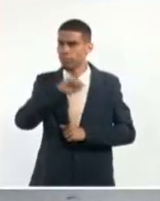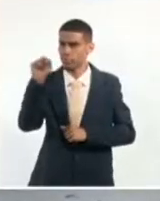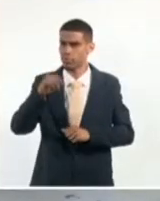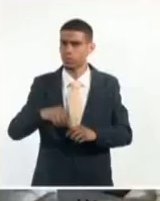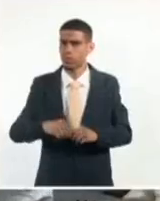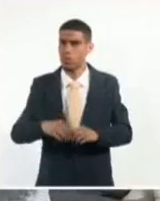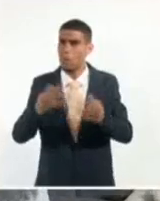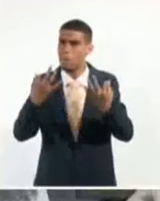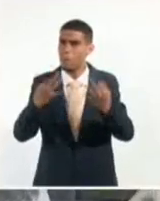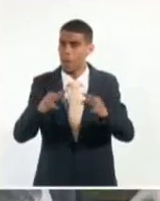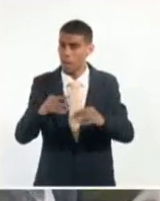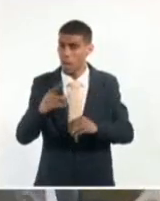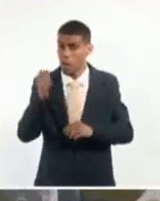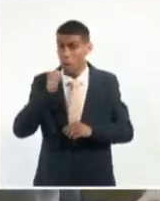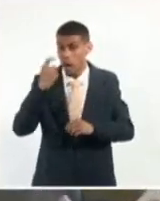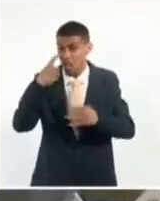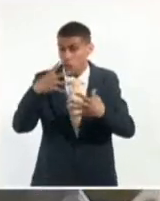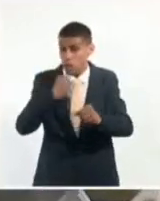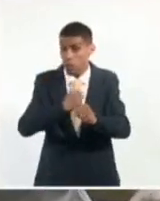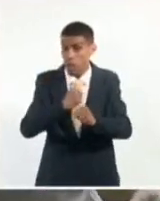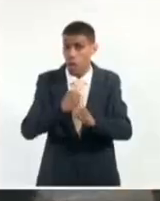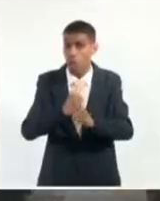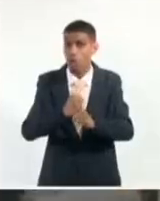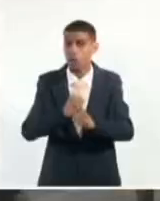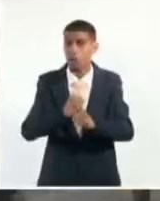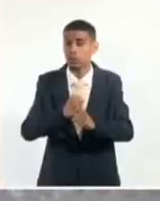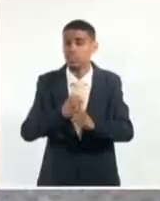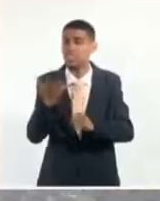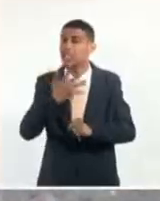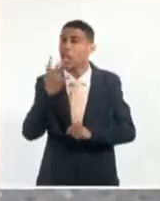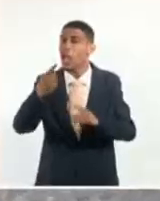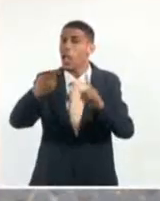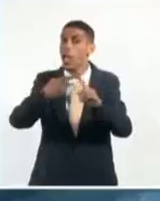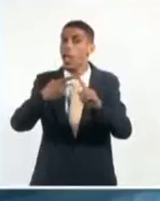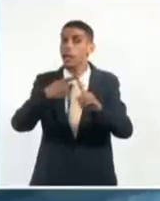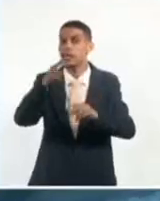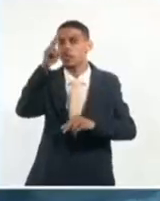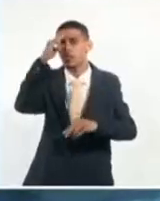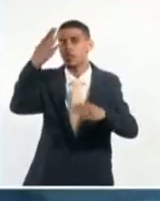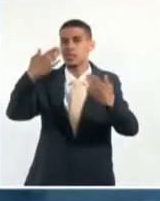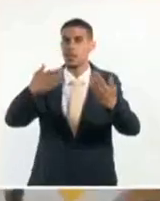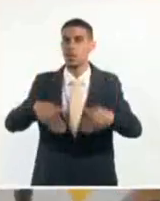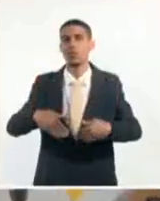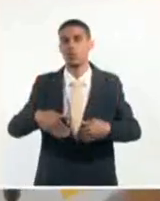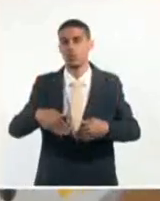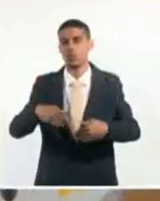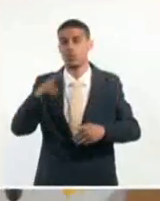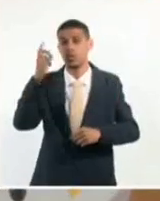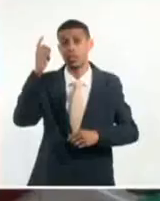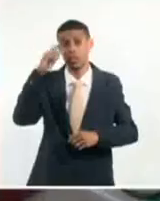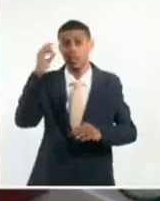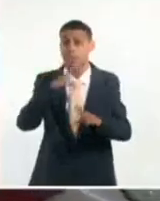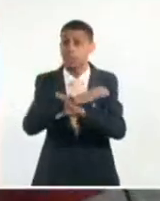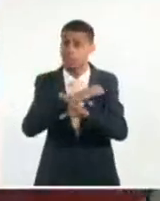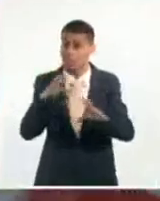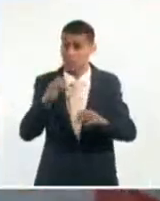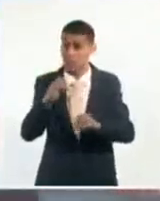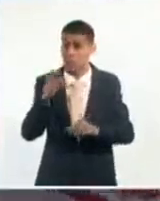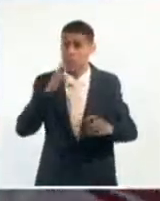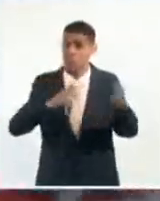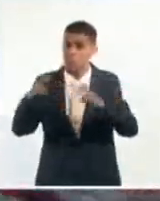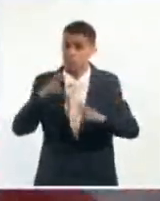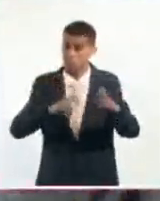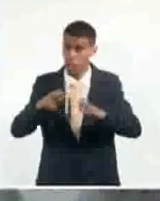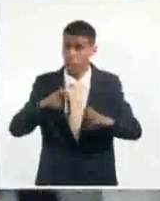Papel imprescindible en este combate, el de nuestro sistema de salud pública y el de los científicos e investigadores que supieron encontrar las